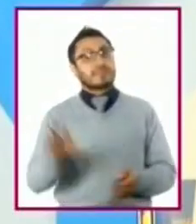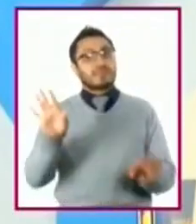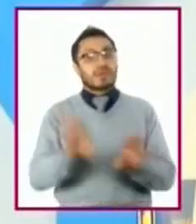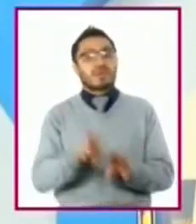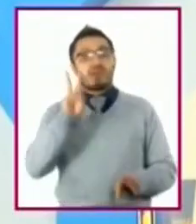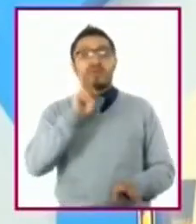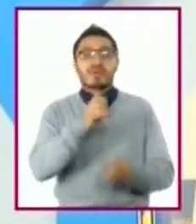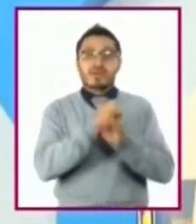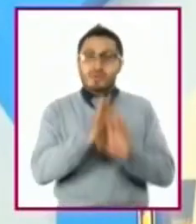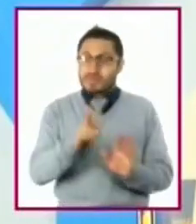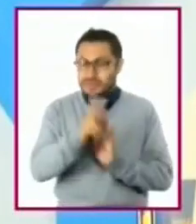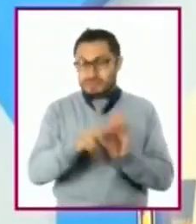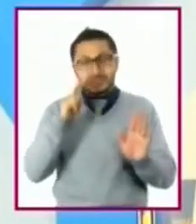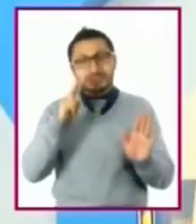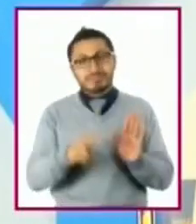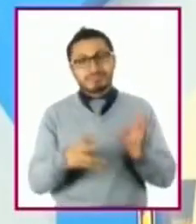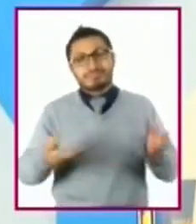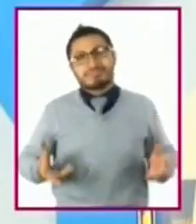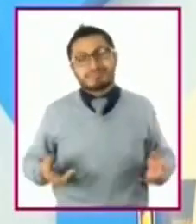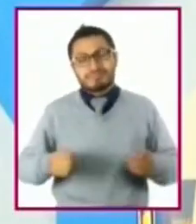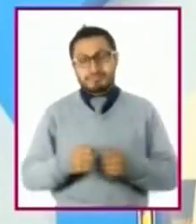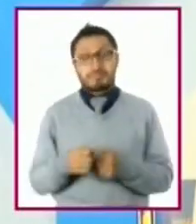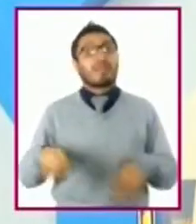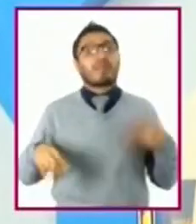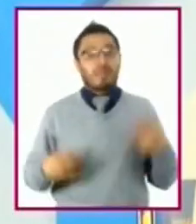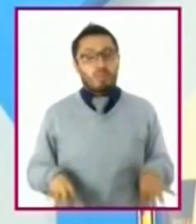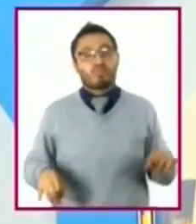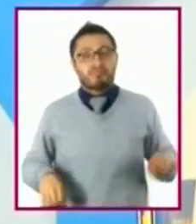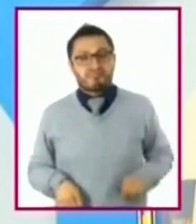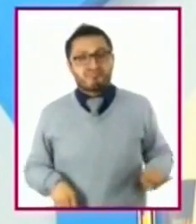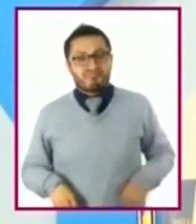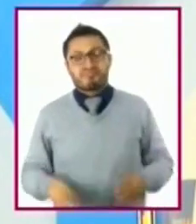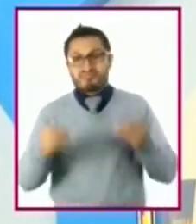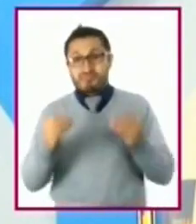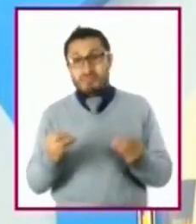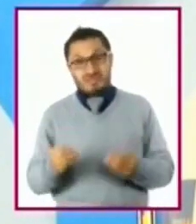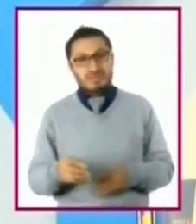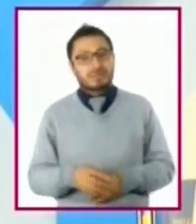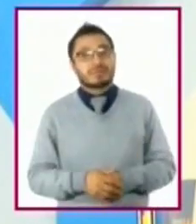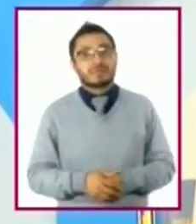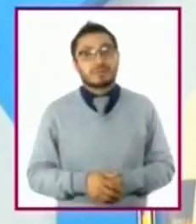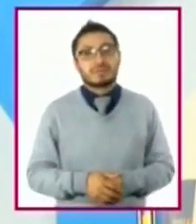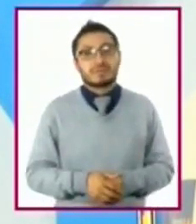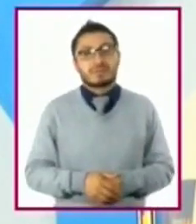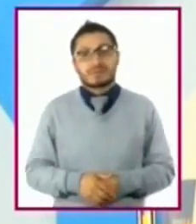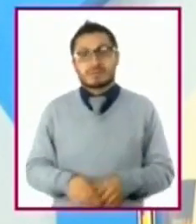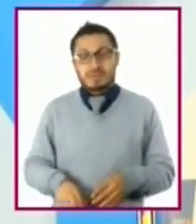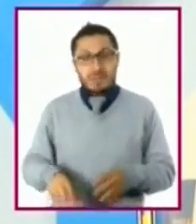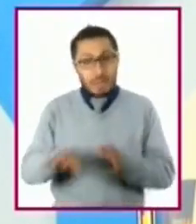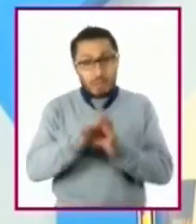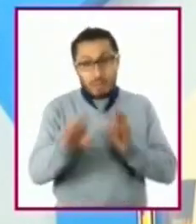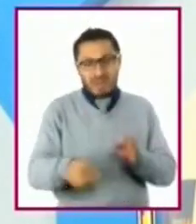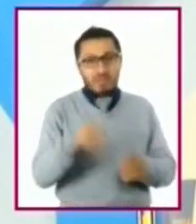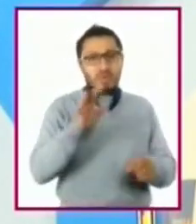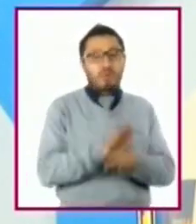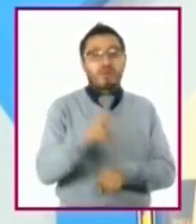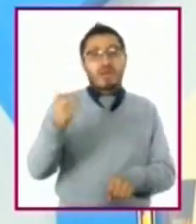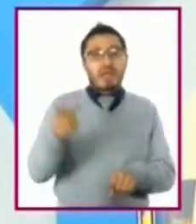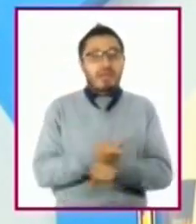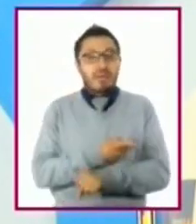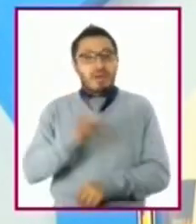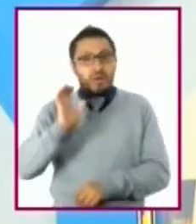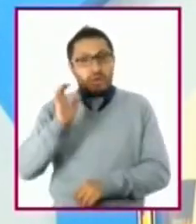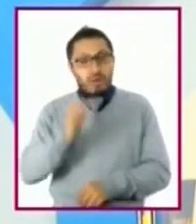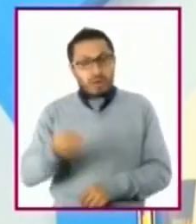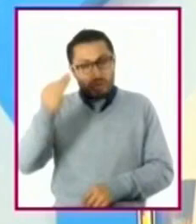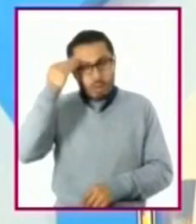que nos brindaron en el video? Es interesante saber, por ejemplo, qué pasó en el tránsito de una etapa donde